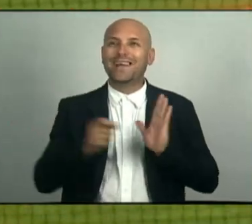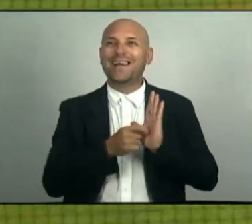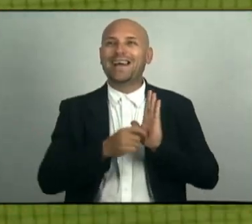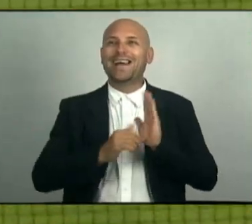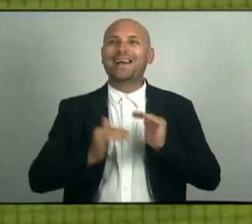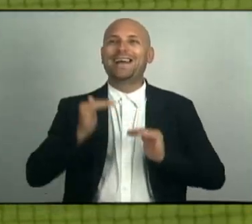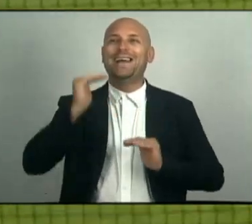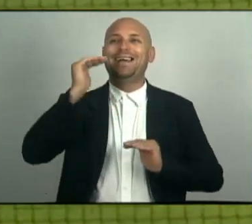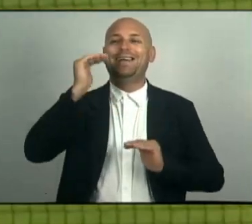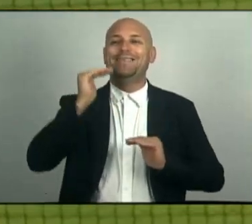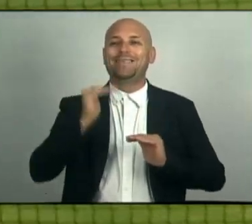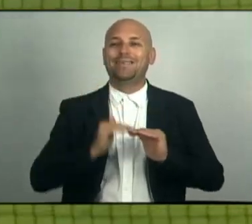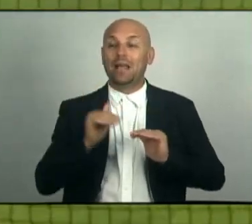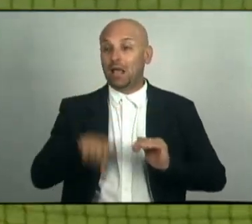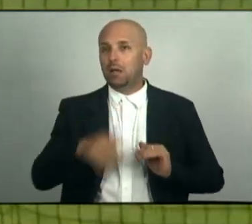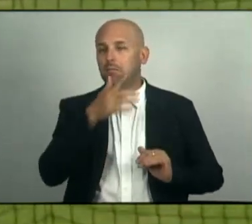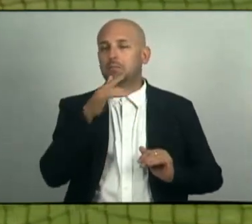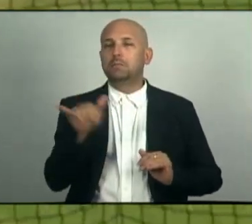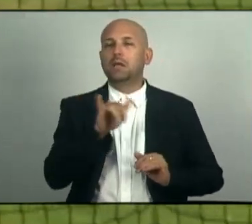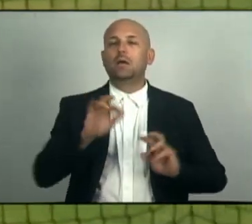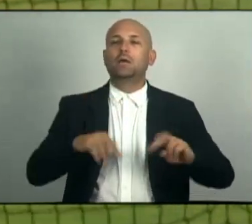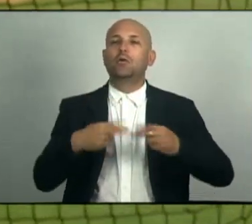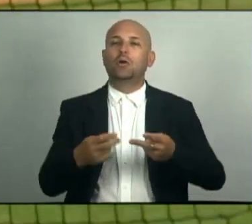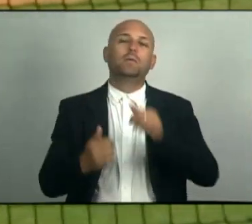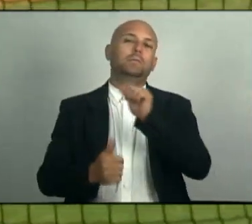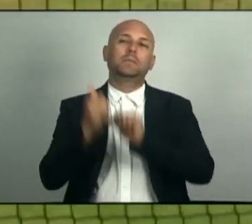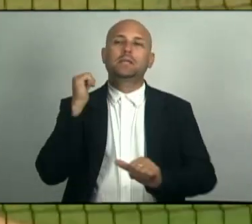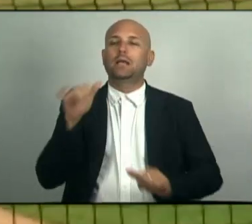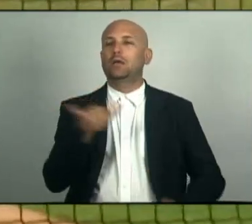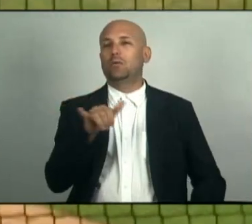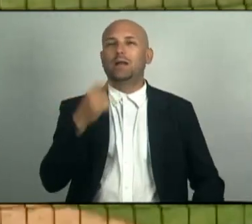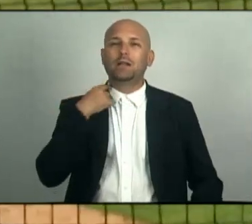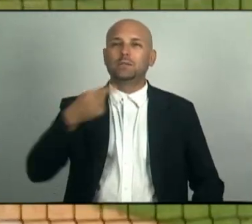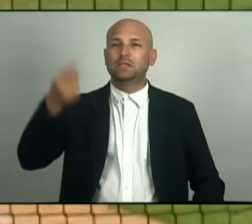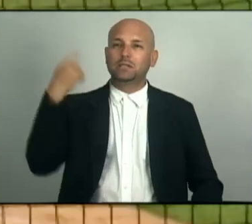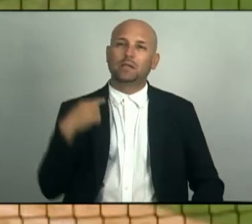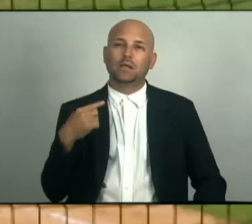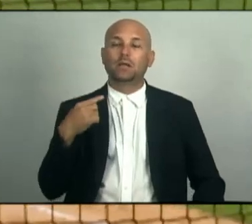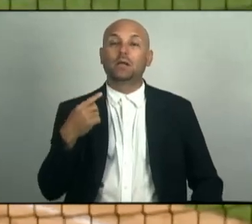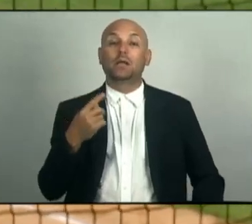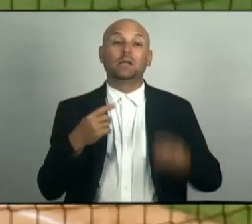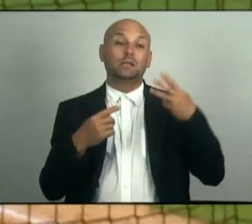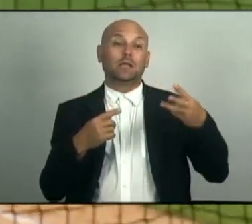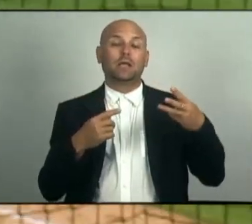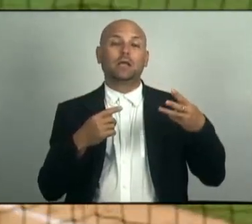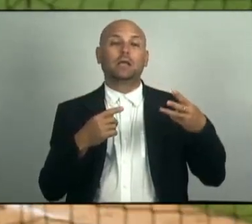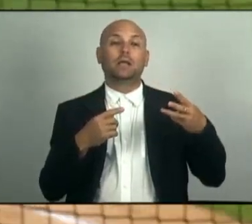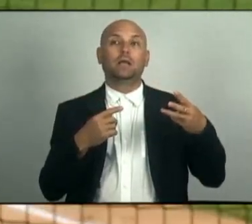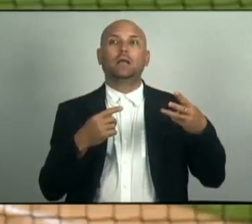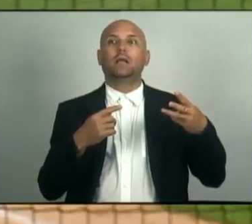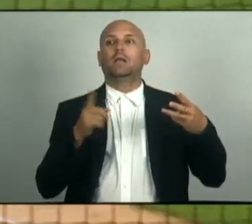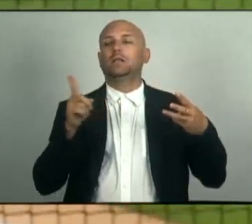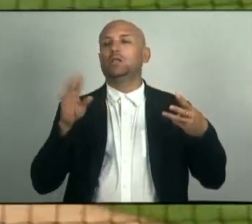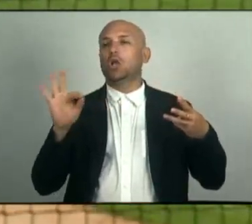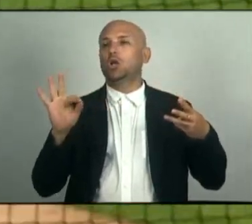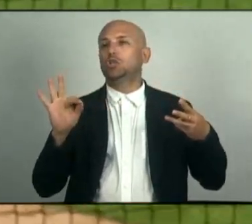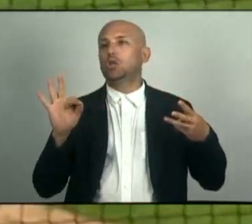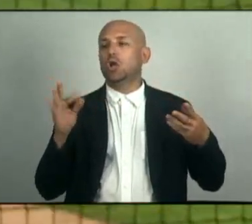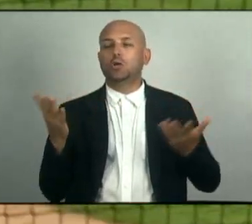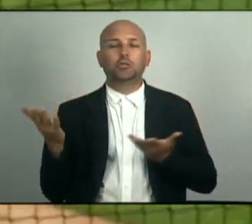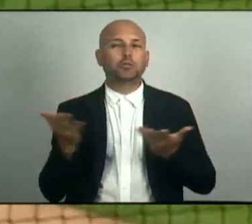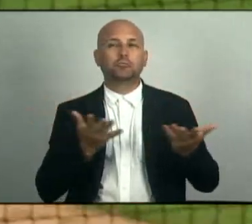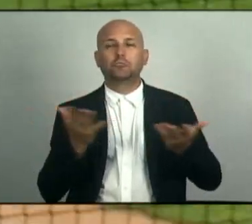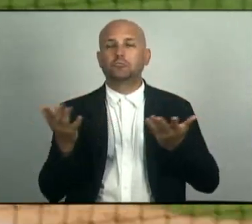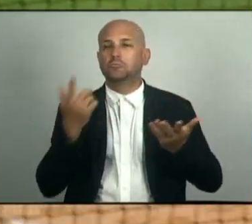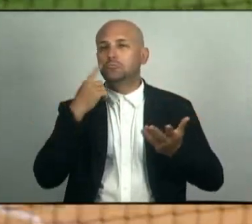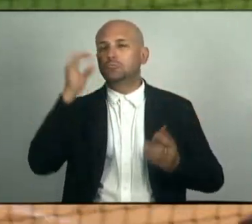canal en Telegram círculo de espera suman tres triunfos en solo 18 en disputa los últimos 18 de